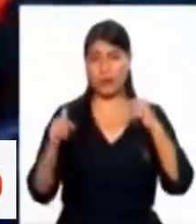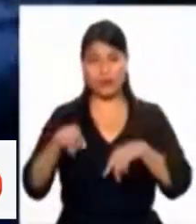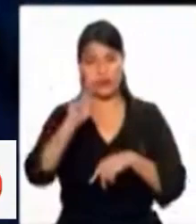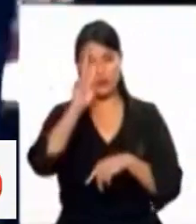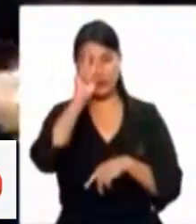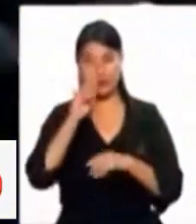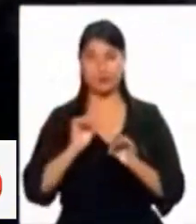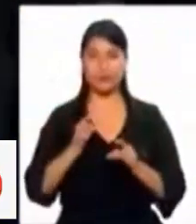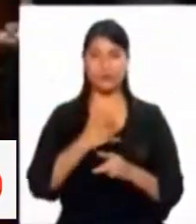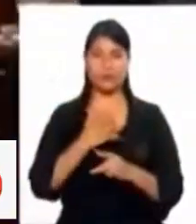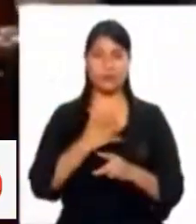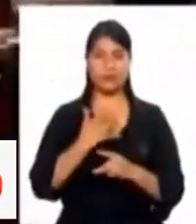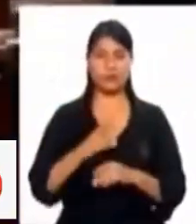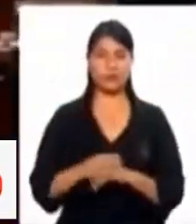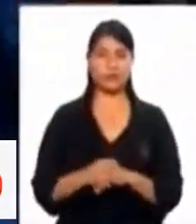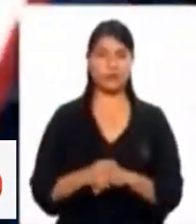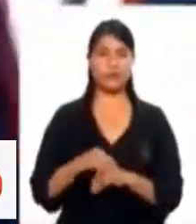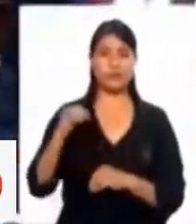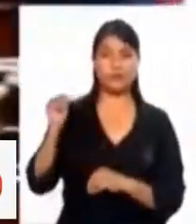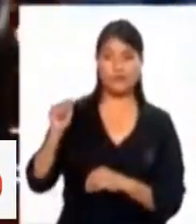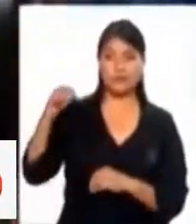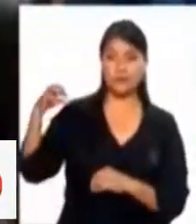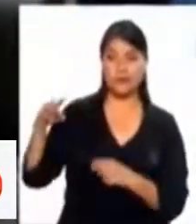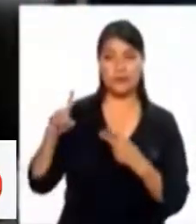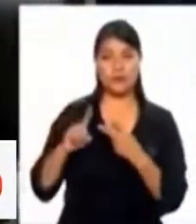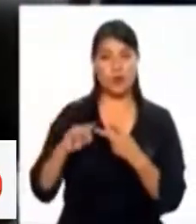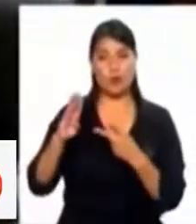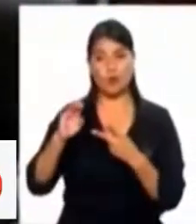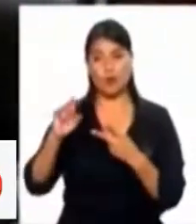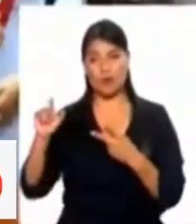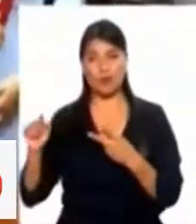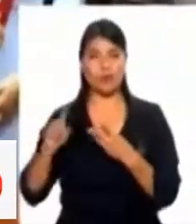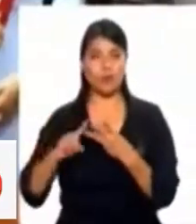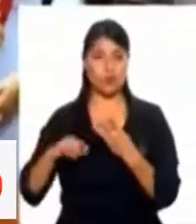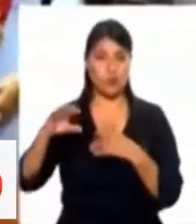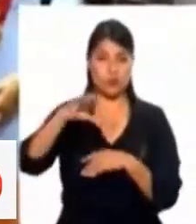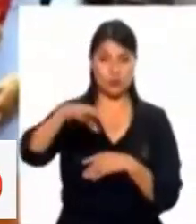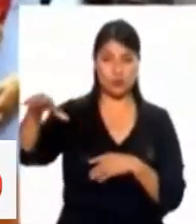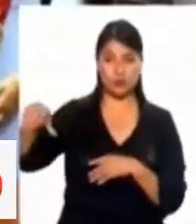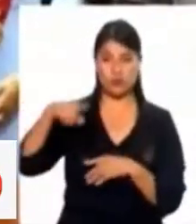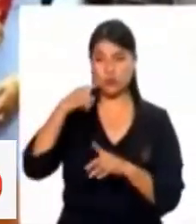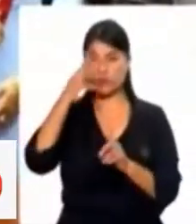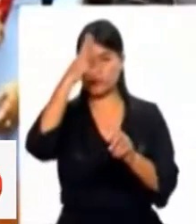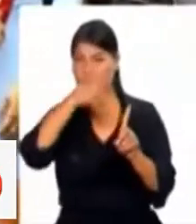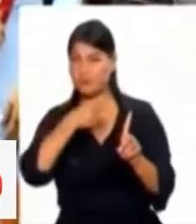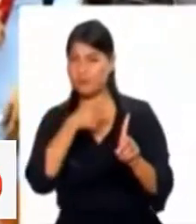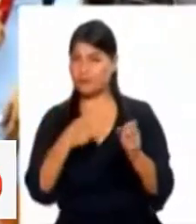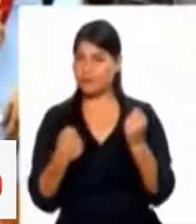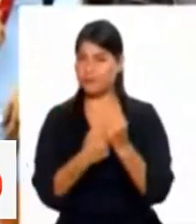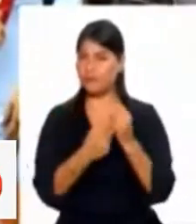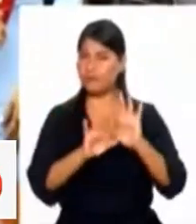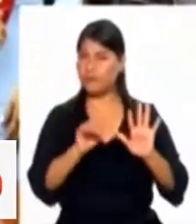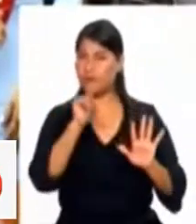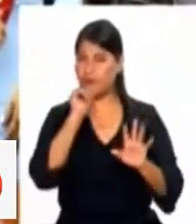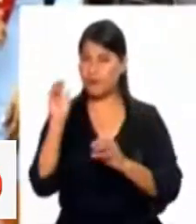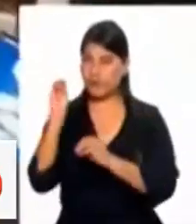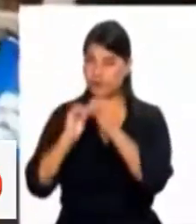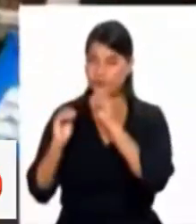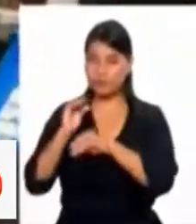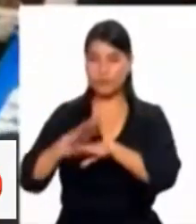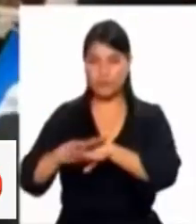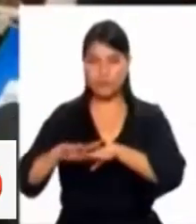indignante. En Acción Popular, Podemos y Bloque Magisterial, la moción de censura contra Alejandro Soto es un tema aún no